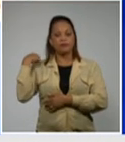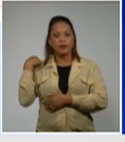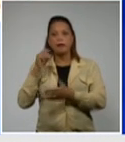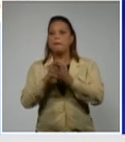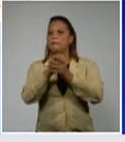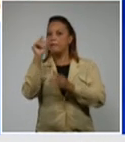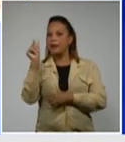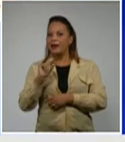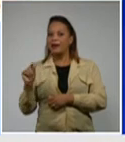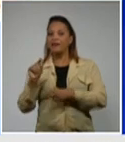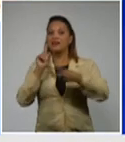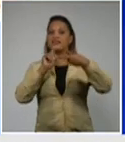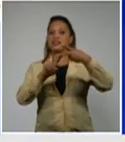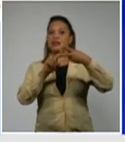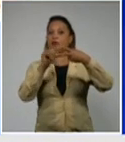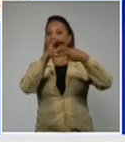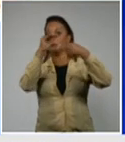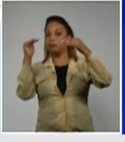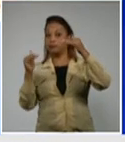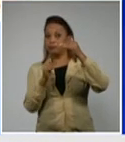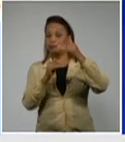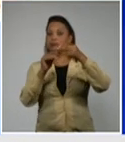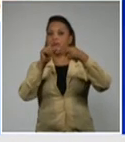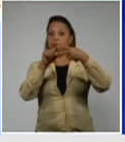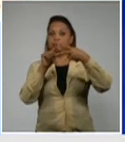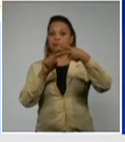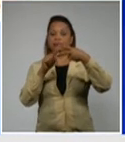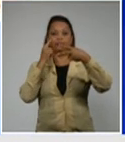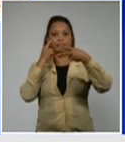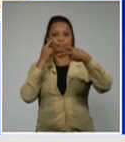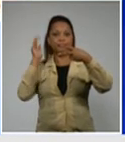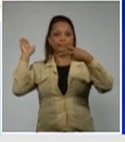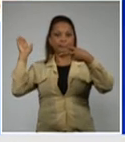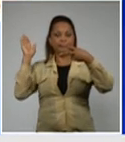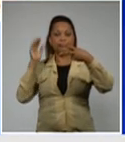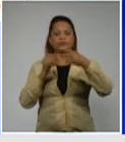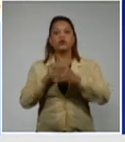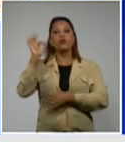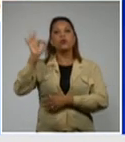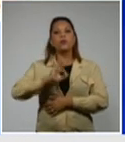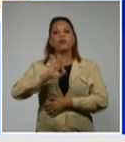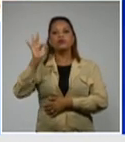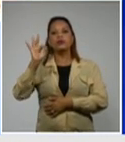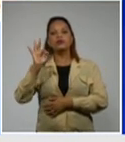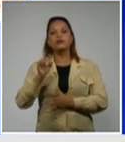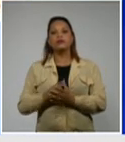en un segundo lugar, como podemos ver ahí, con una tasa de